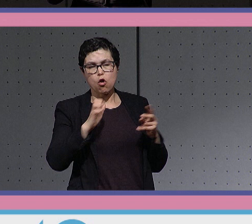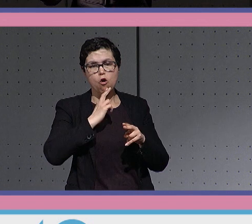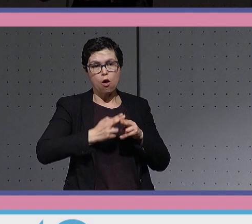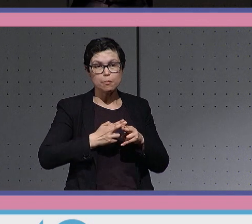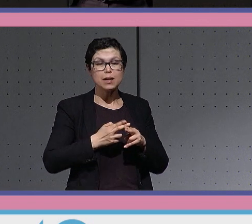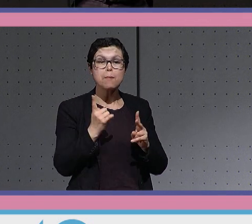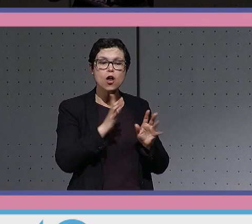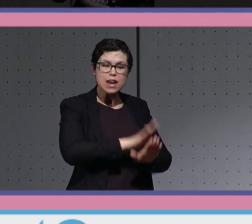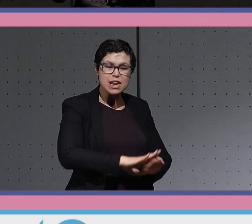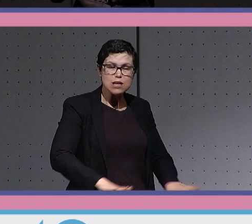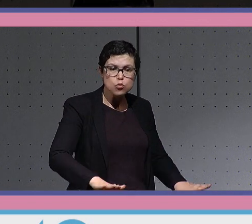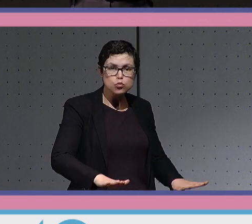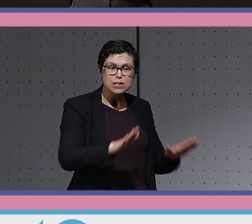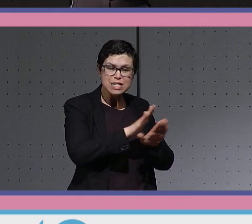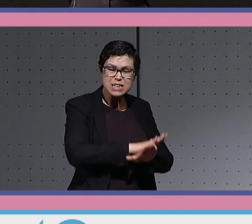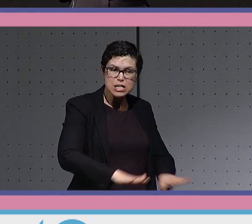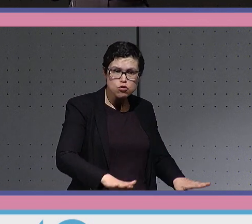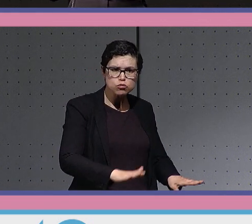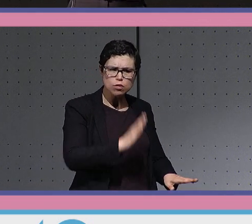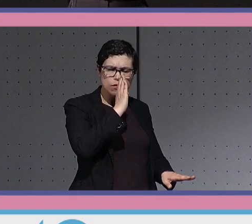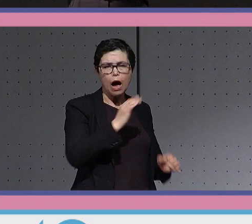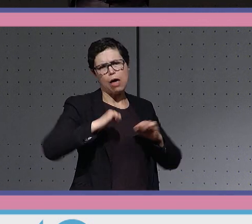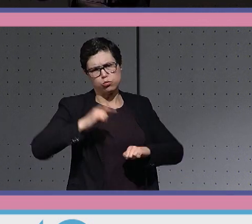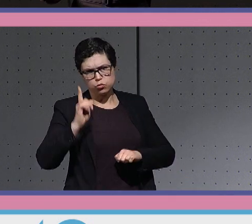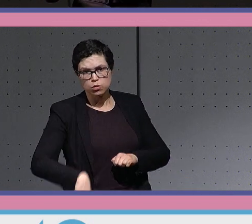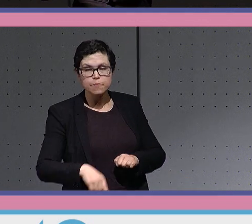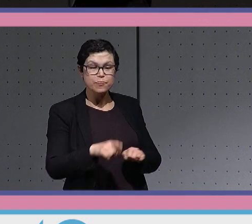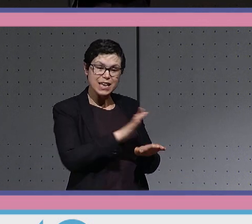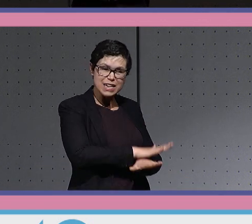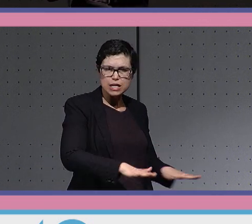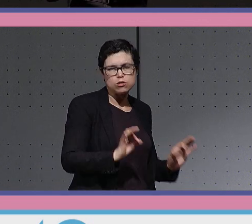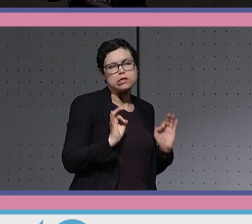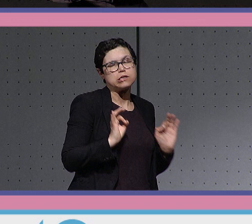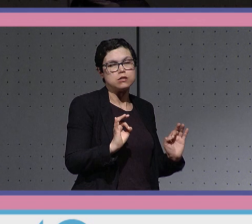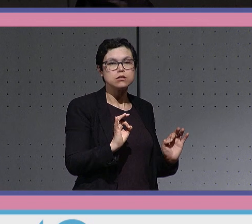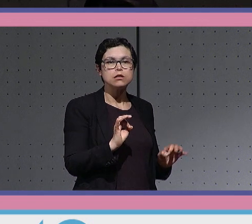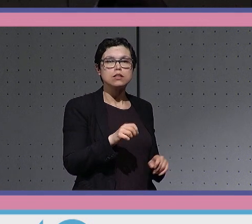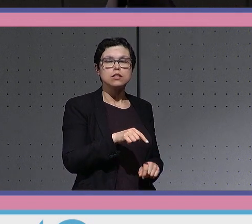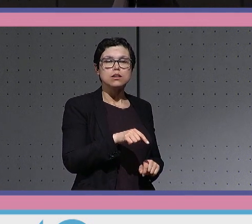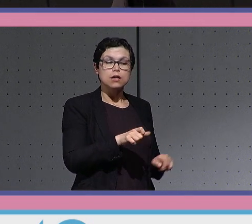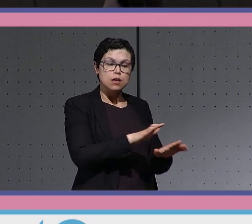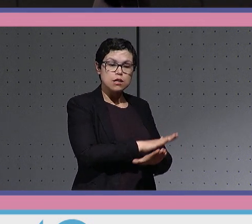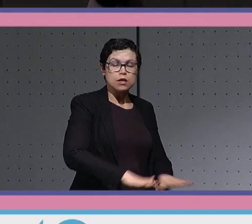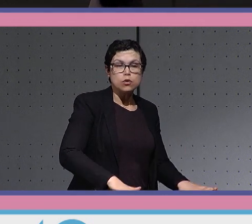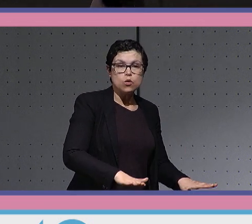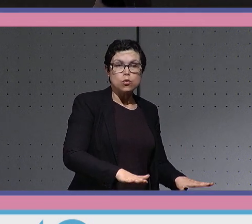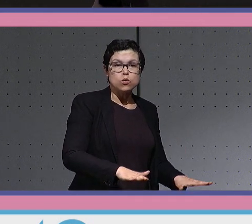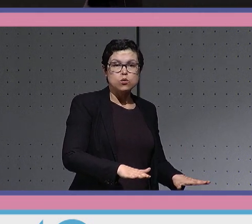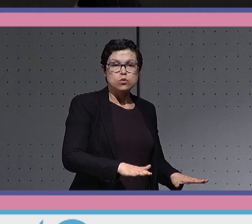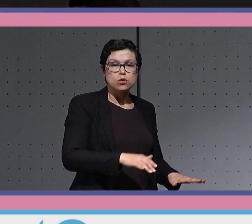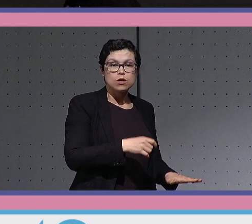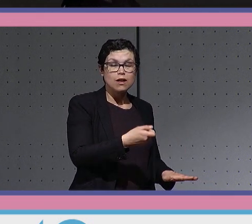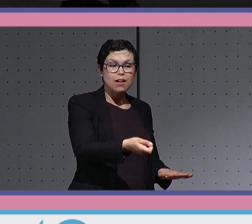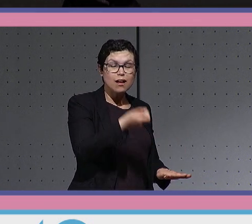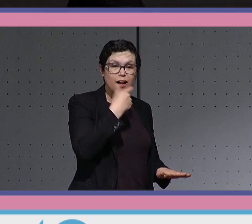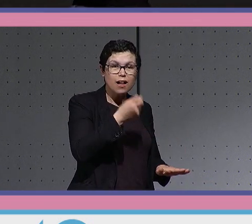en niños, siempre antes, y desde luego en adultos también, pero en niños especialmente, siempre antes hay que ver si hay